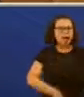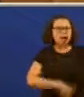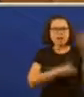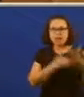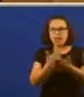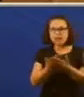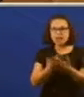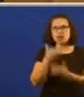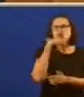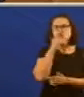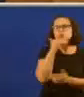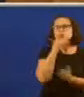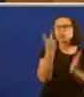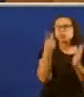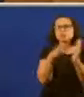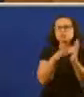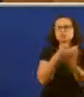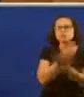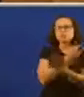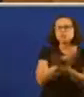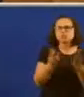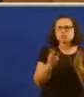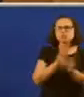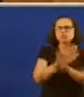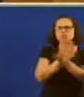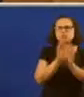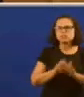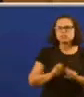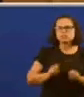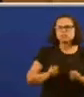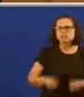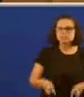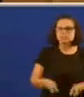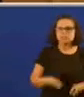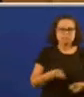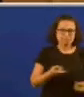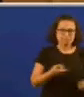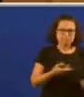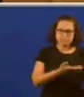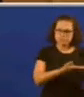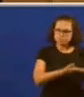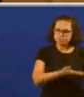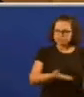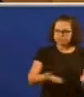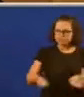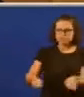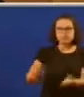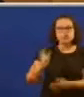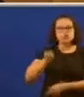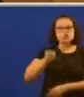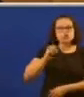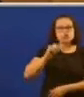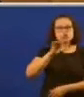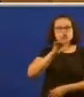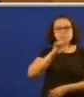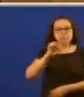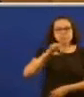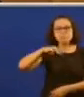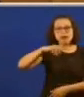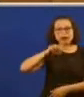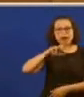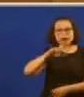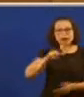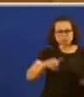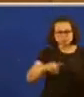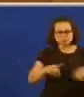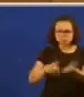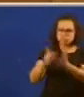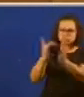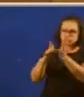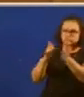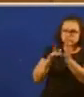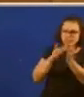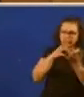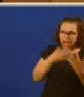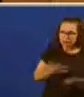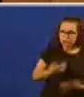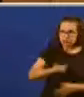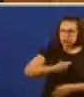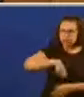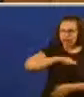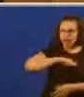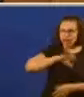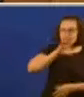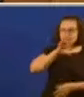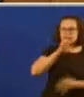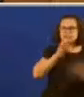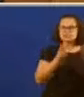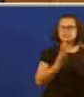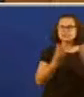2018. Señor Feijó, invito a que vaya a vostede a xunto de Xosé María e lle explique que a espera media neste país é de